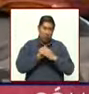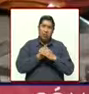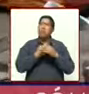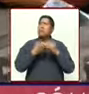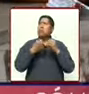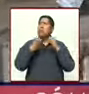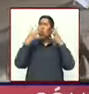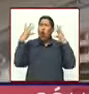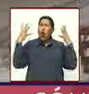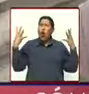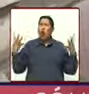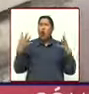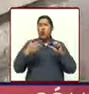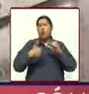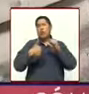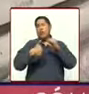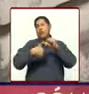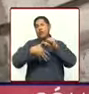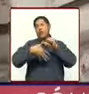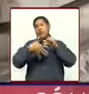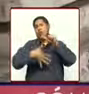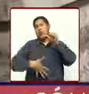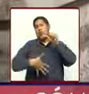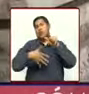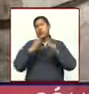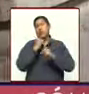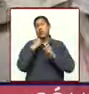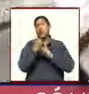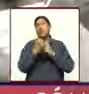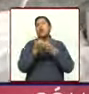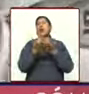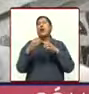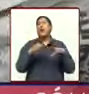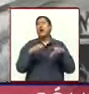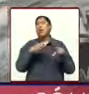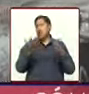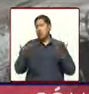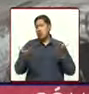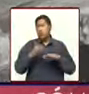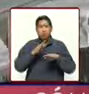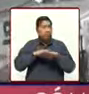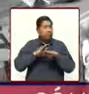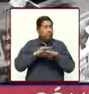con el índice más alto de Latinoamérica. ¿Qué hacer ante esta situación?